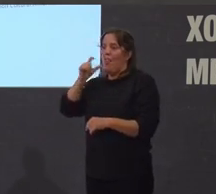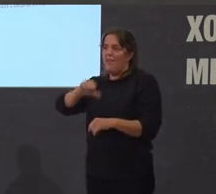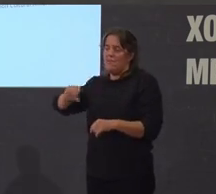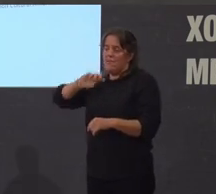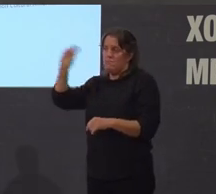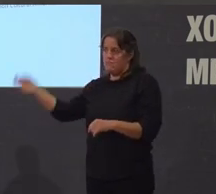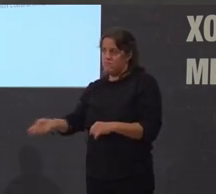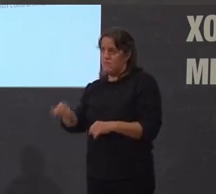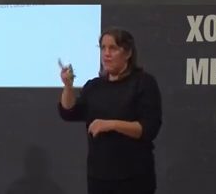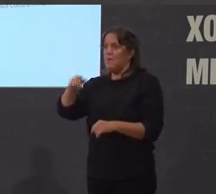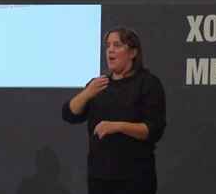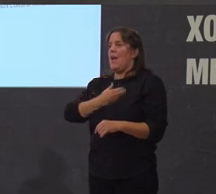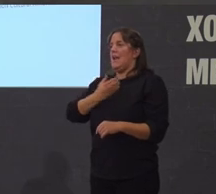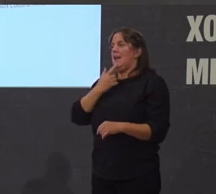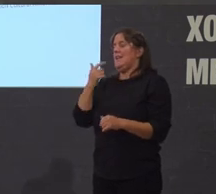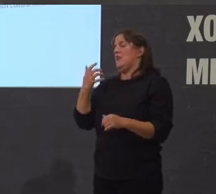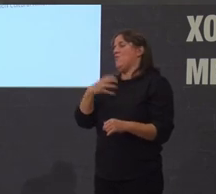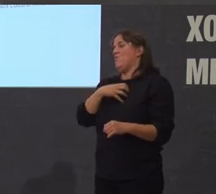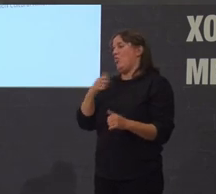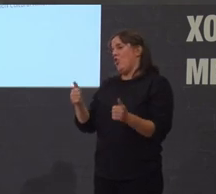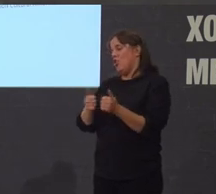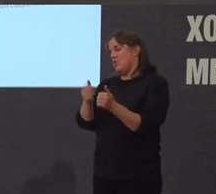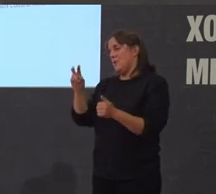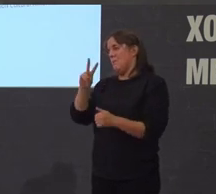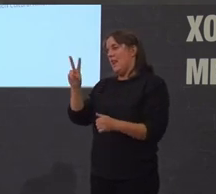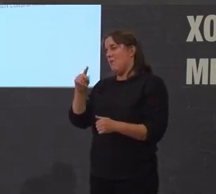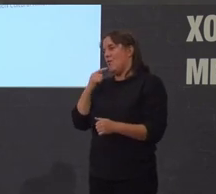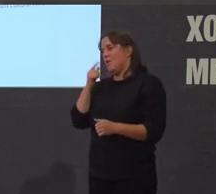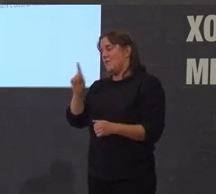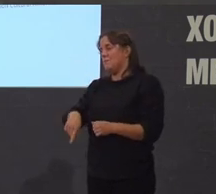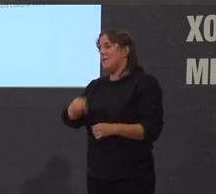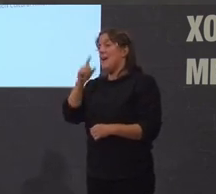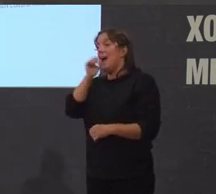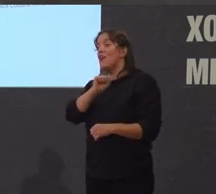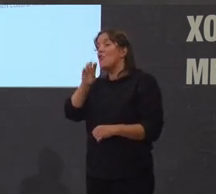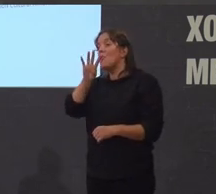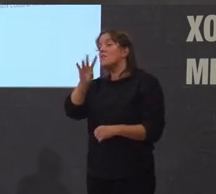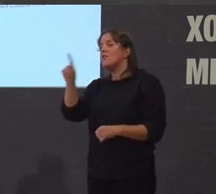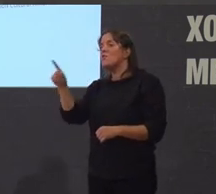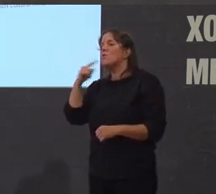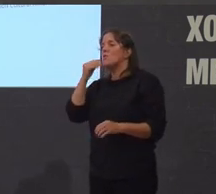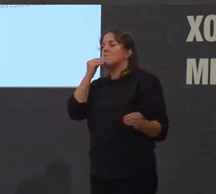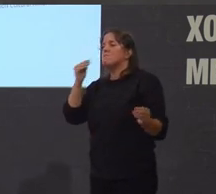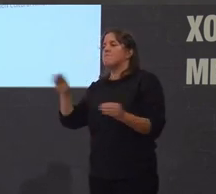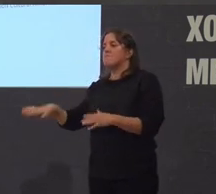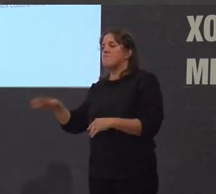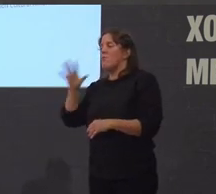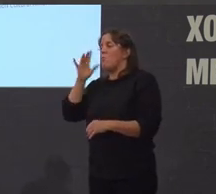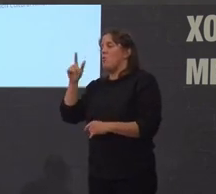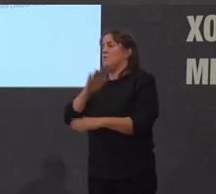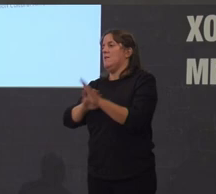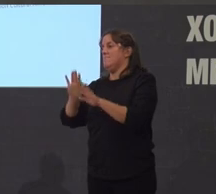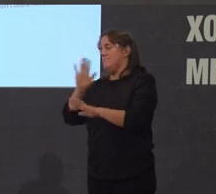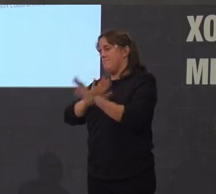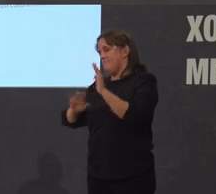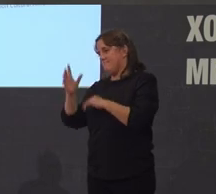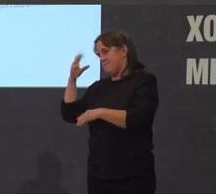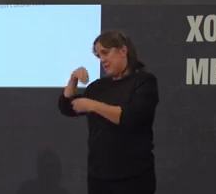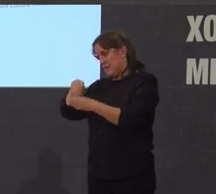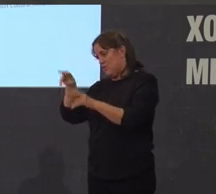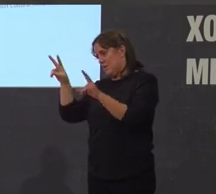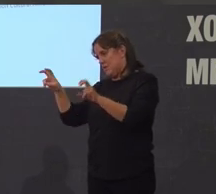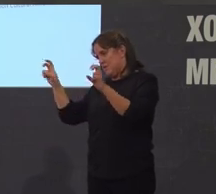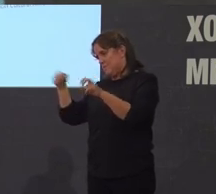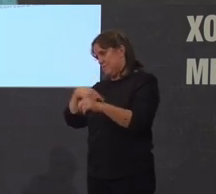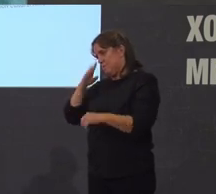en funciones de vilaboa pues también 141 o destituyen por estar complicado en irregularidades en materia